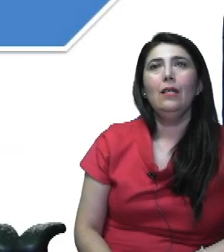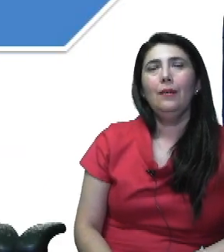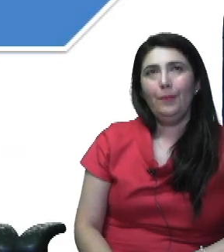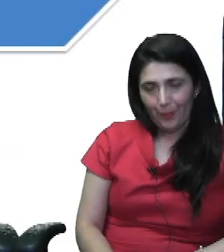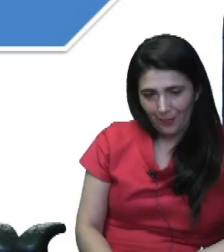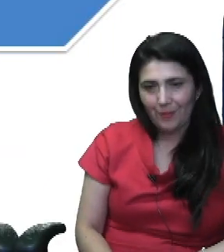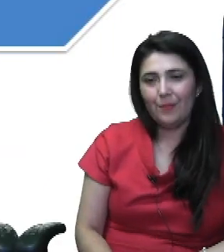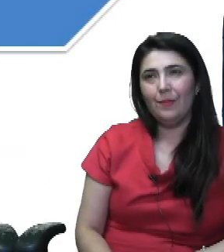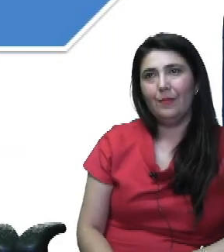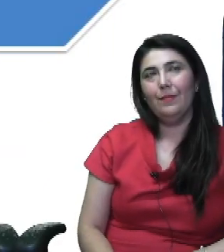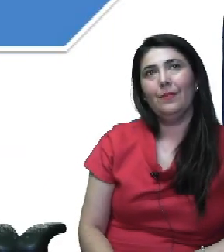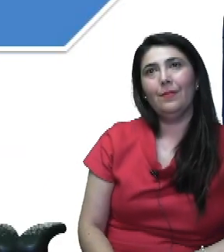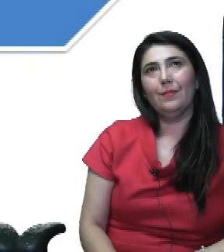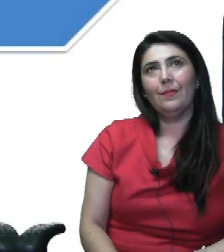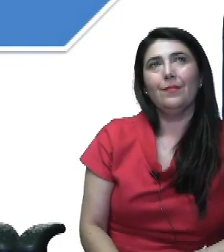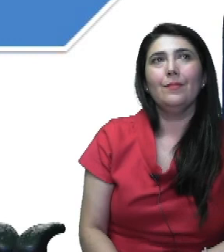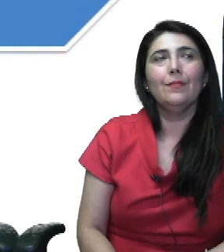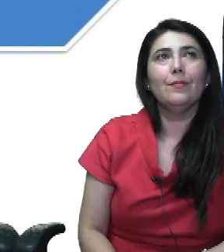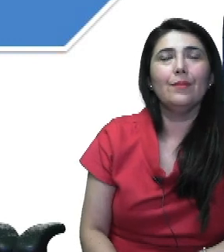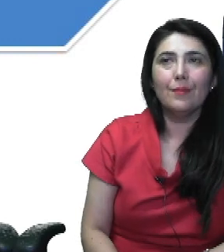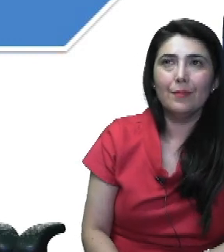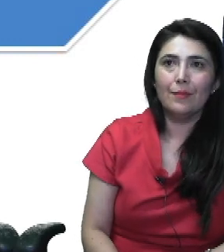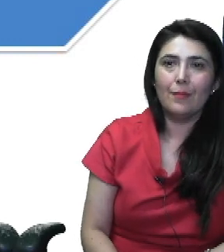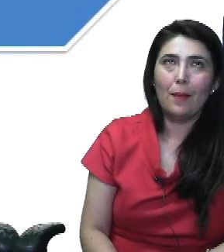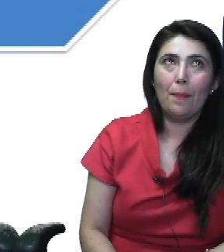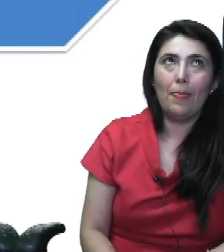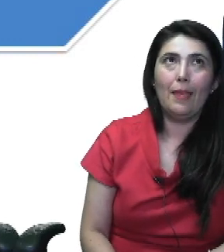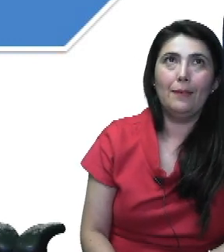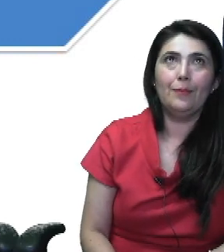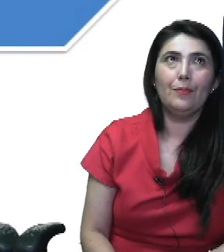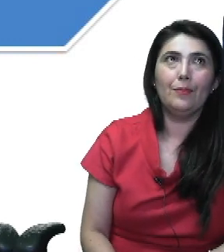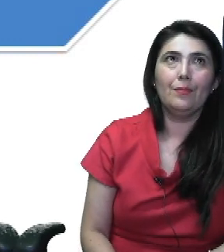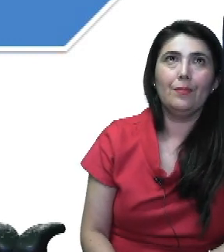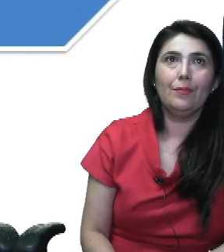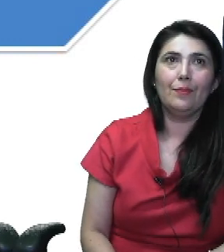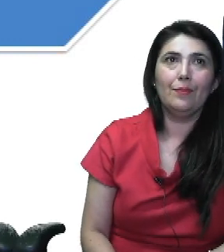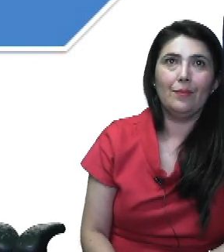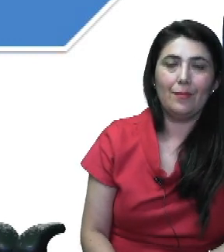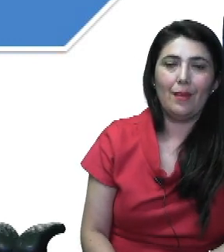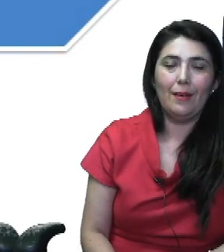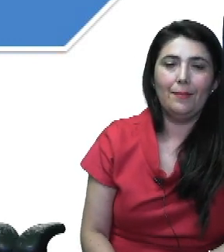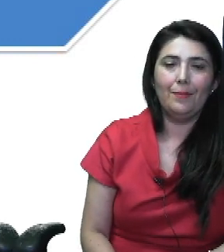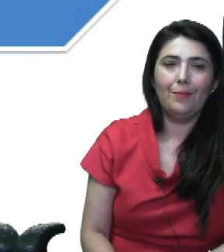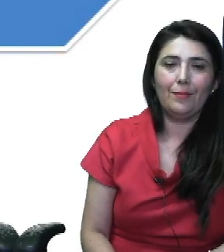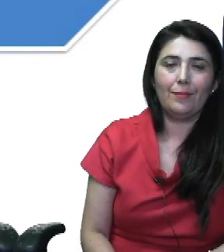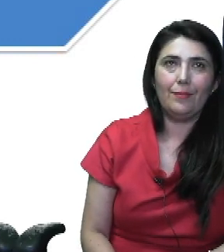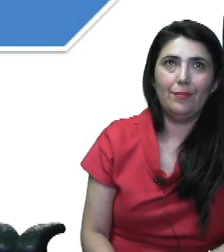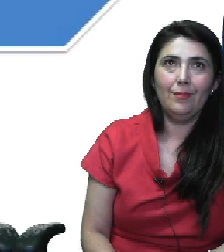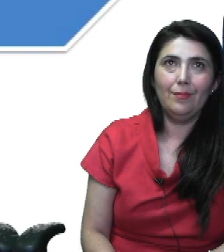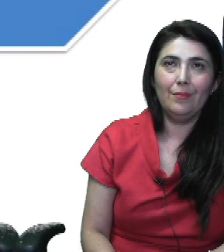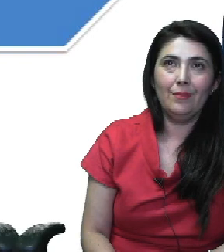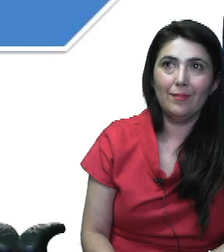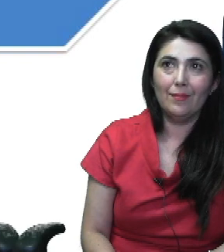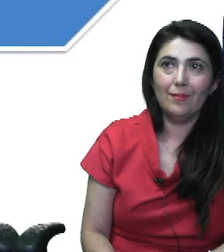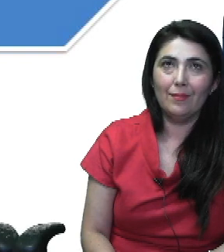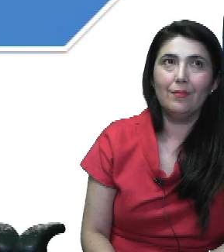Para ir finalizando y también para entregarle a ustedes recomendaciones y orientaciones a la hora de poder